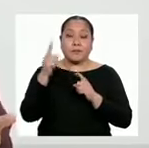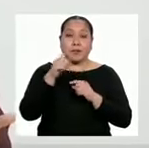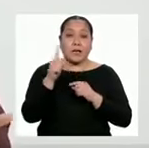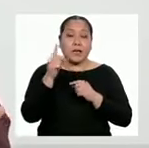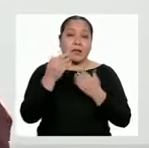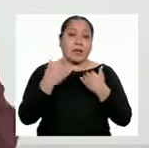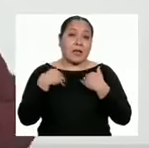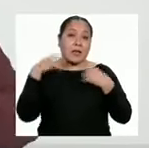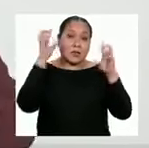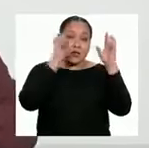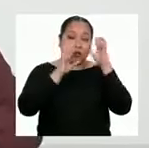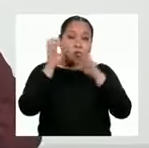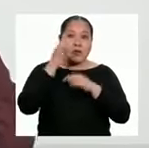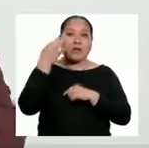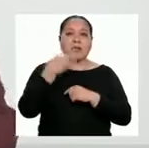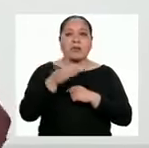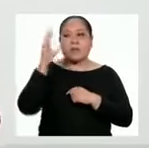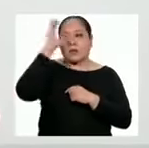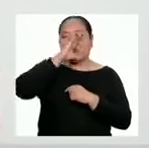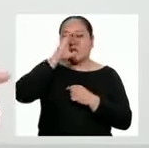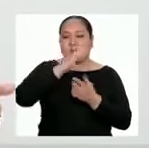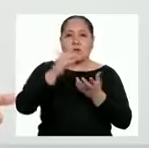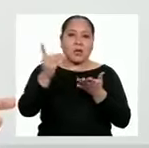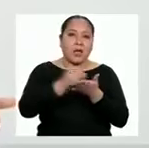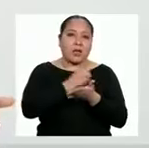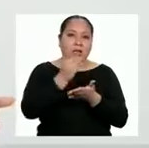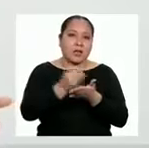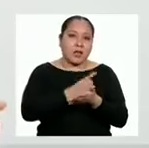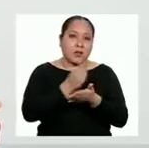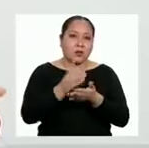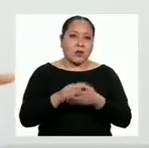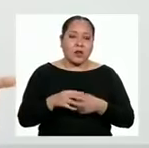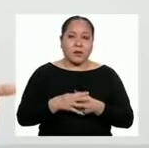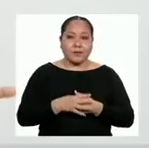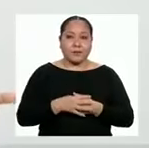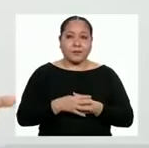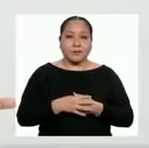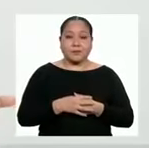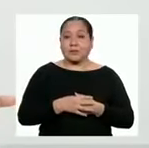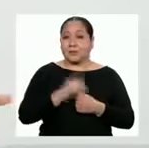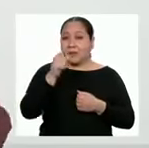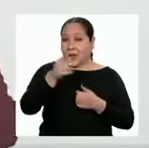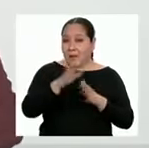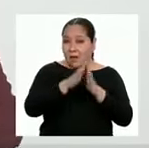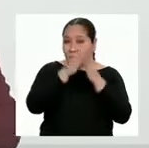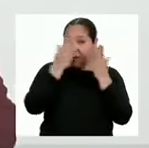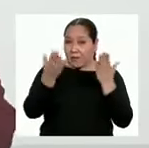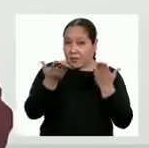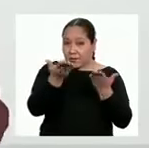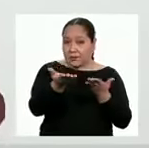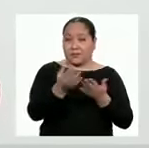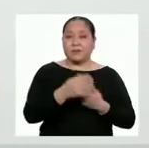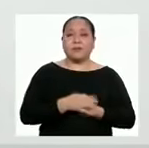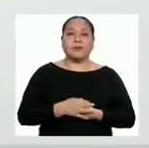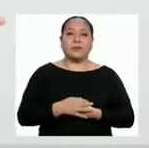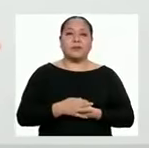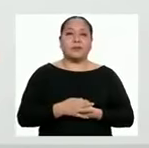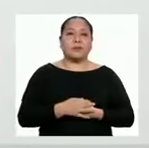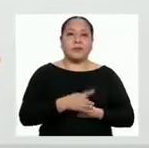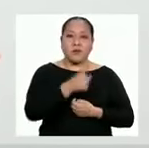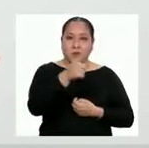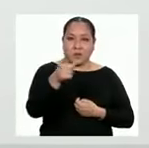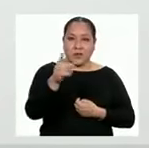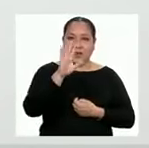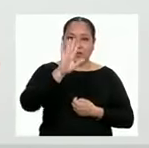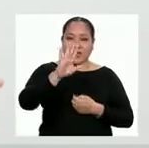te quedan dudas, siempre es bueno recurrir a un diccionario. A ver, abre el tuyo, Yaremis. Y a